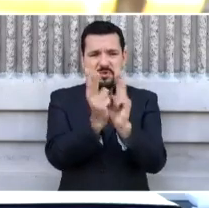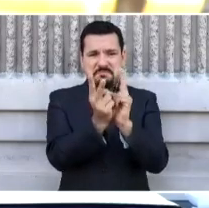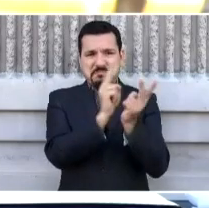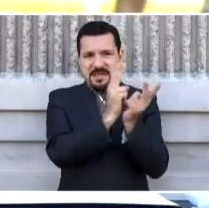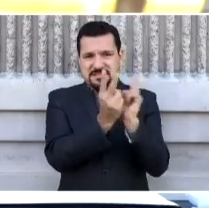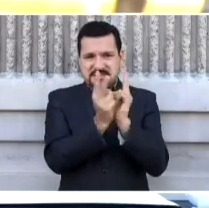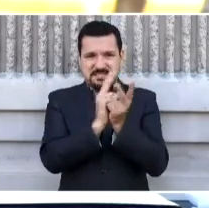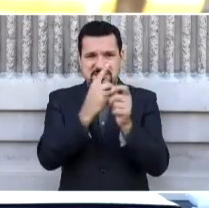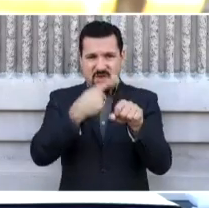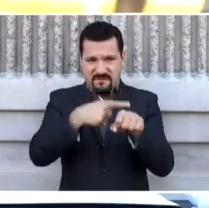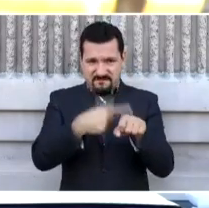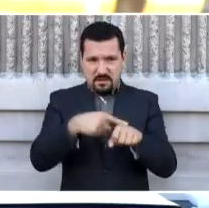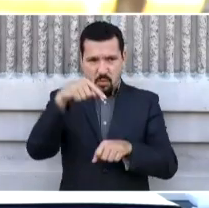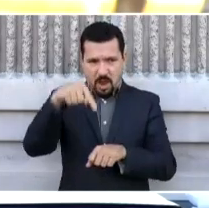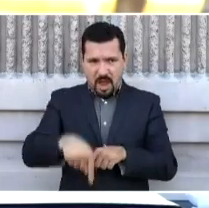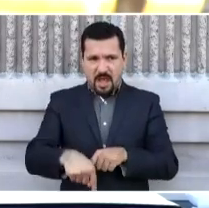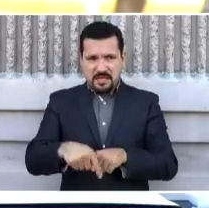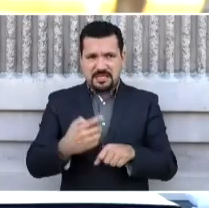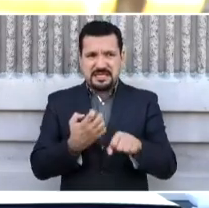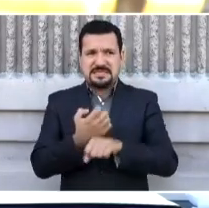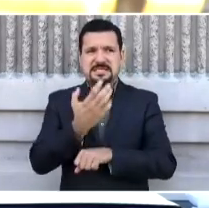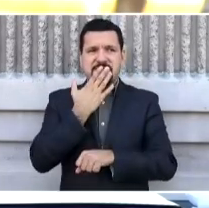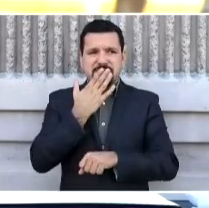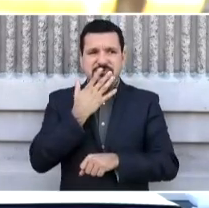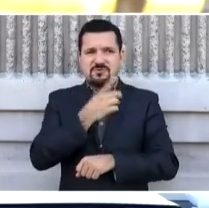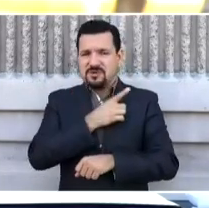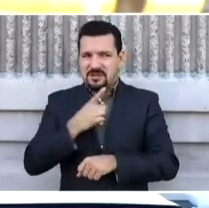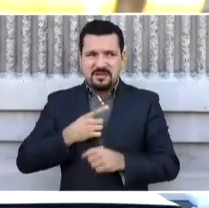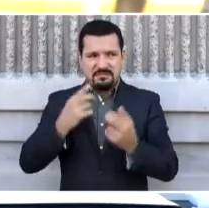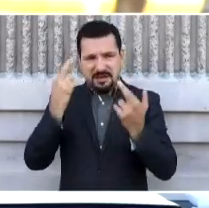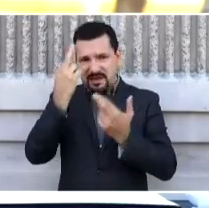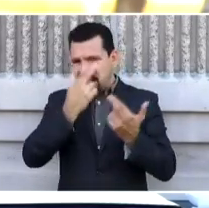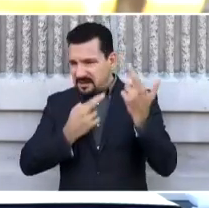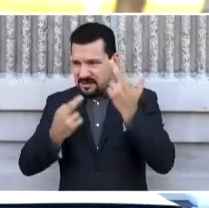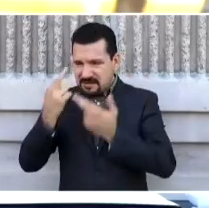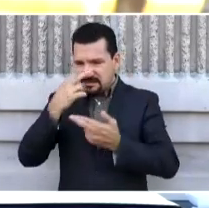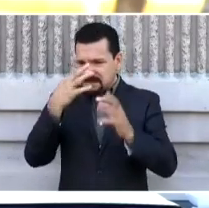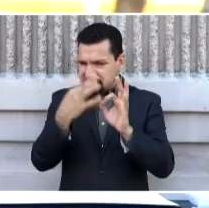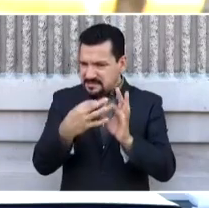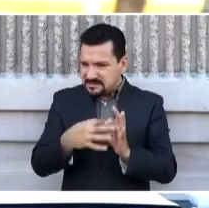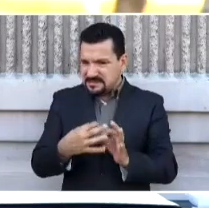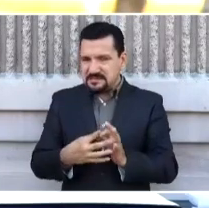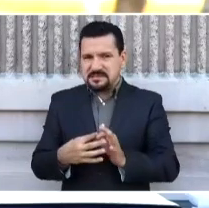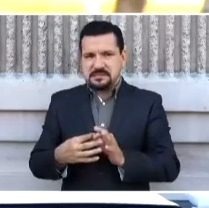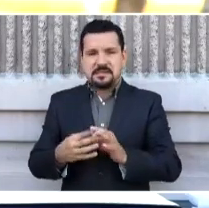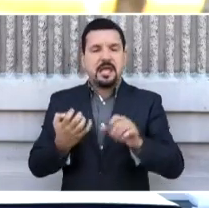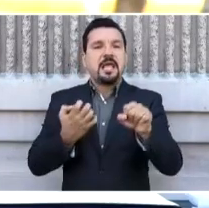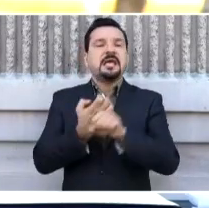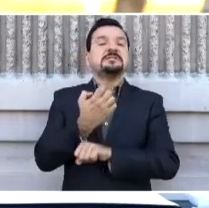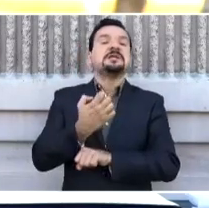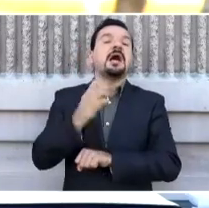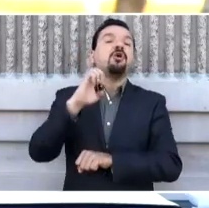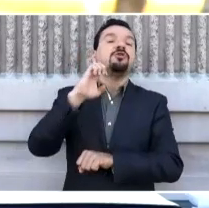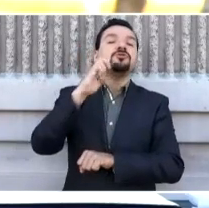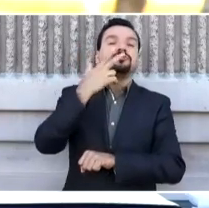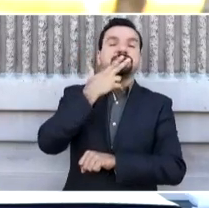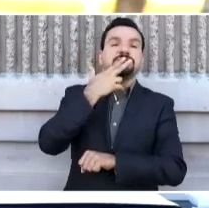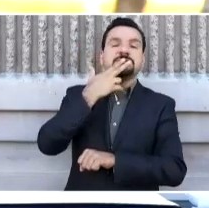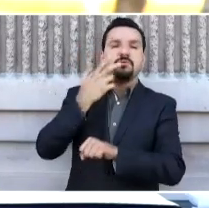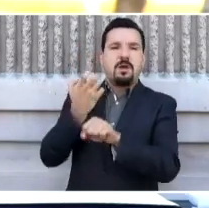aquí nosotros, Sonora, tenemos también que revisar cuidadosamente si el estado de Chihuahua no